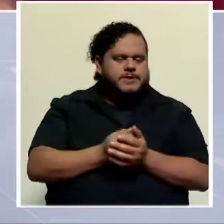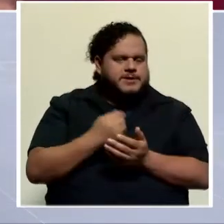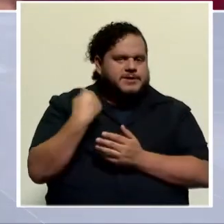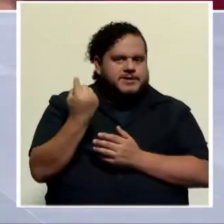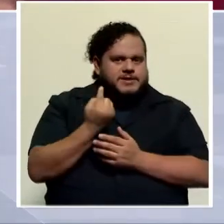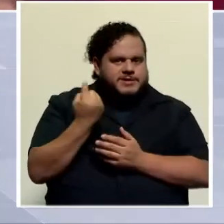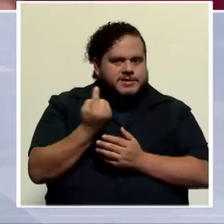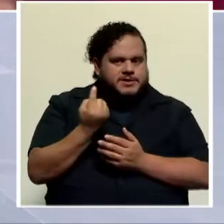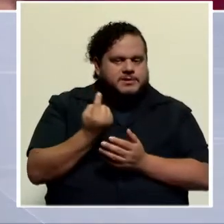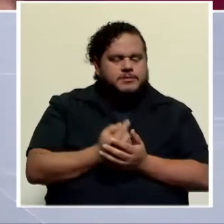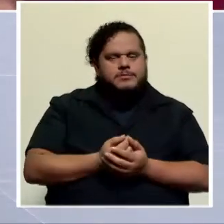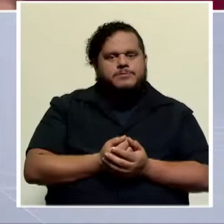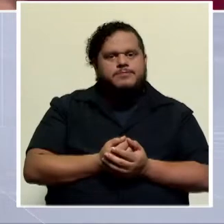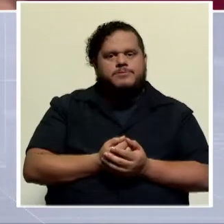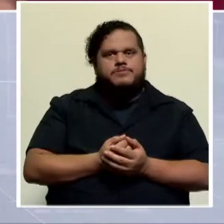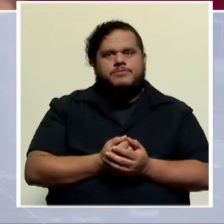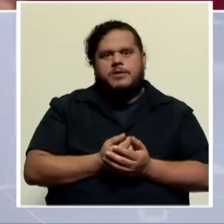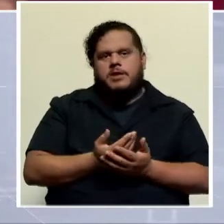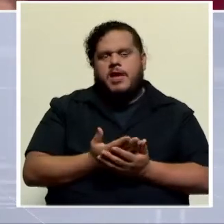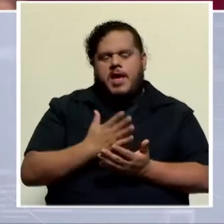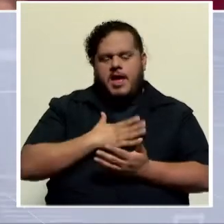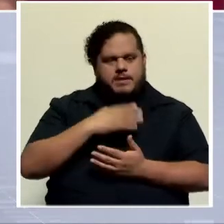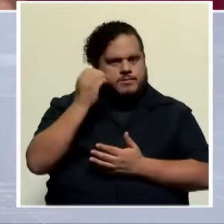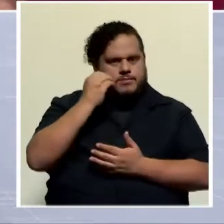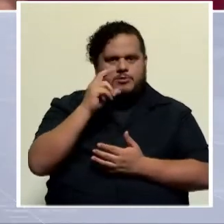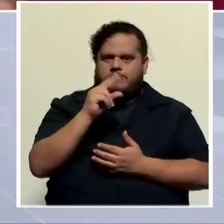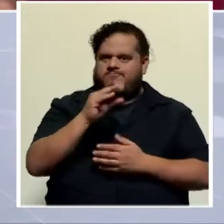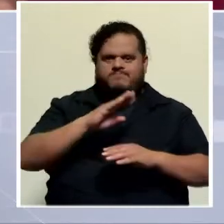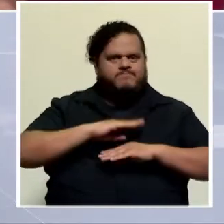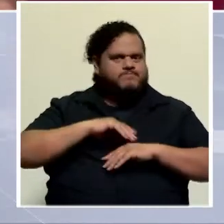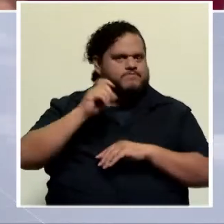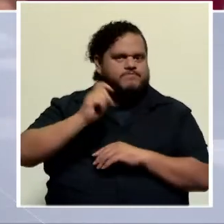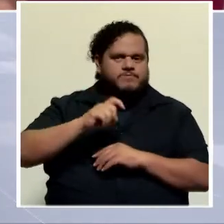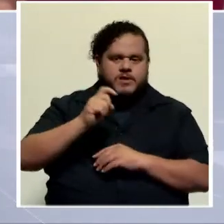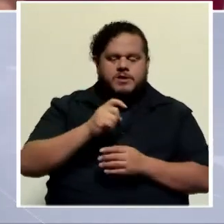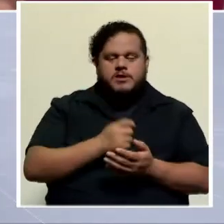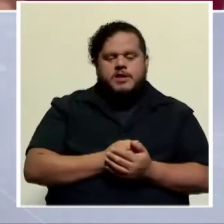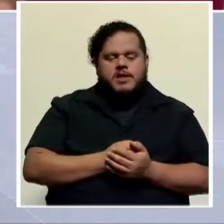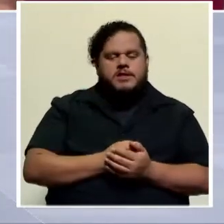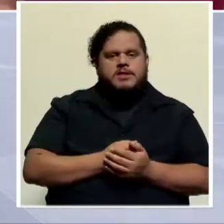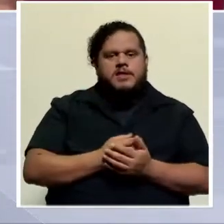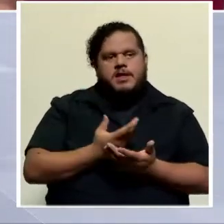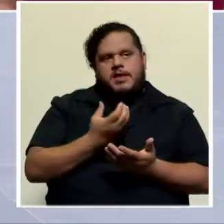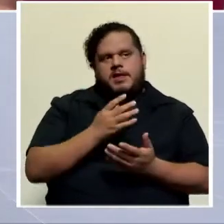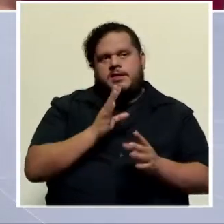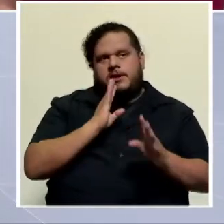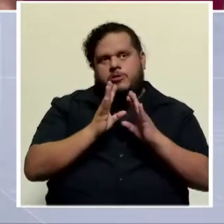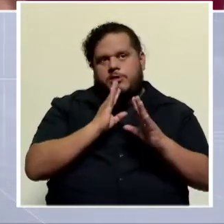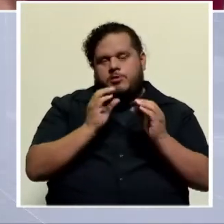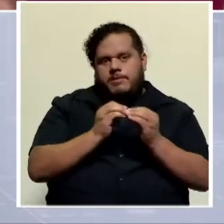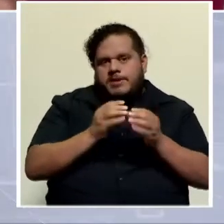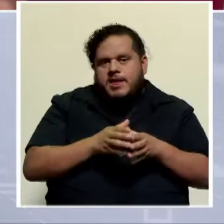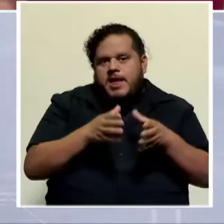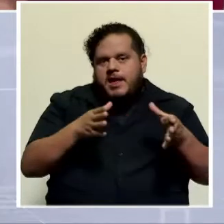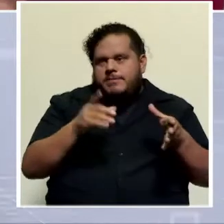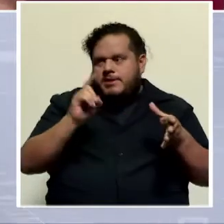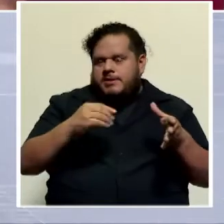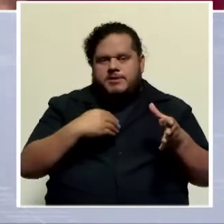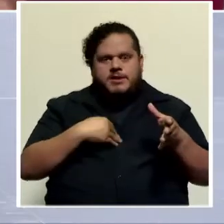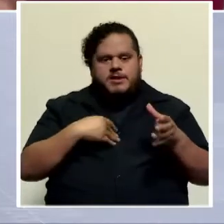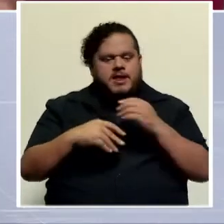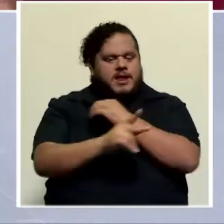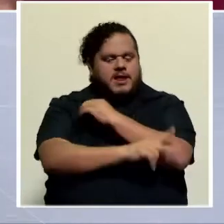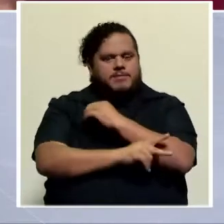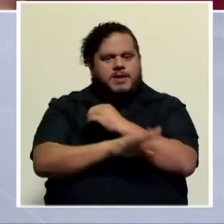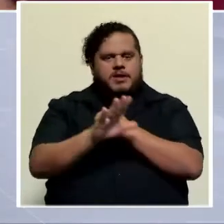solo, al menos a mi criterio, no satisface las necesidades de la conversación más amplia que debe tener el país sobre su